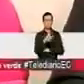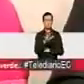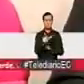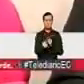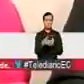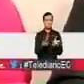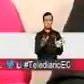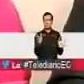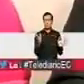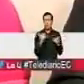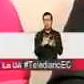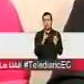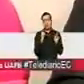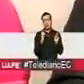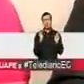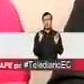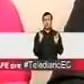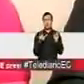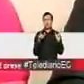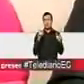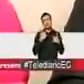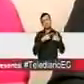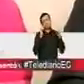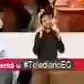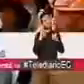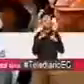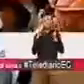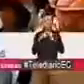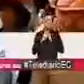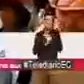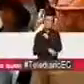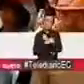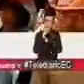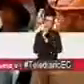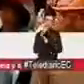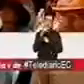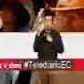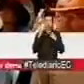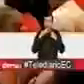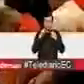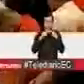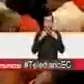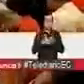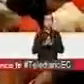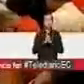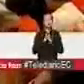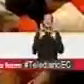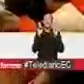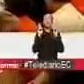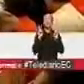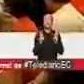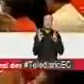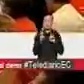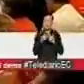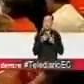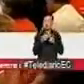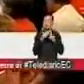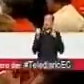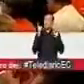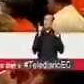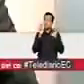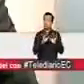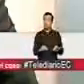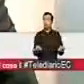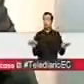nadie. Todo el mundo está impune por este delito. Otra solicitud es regular los contenidos en medios digitales durante